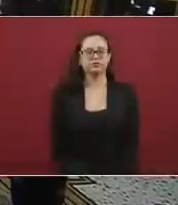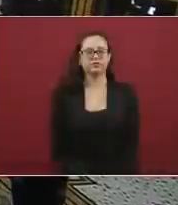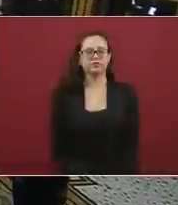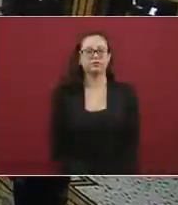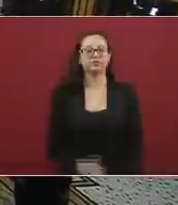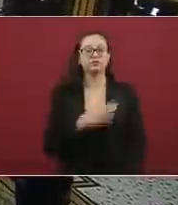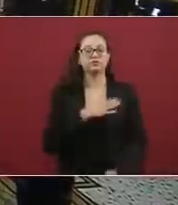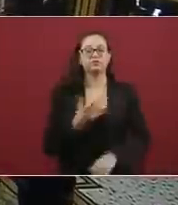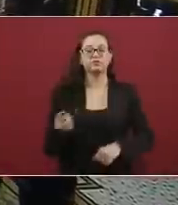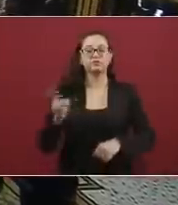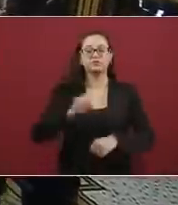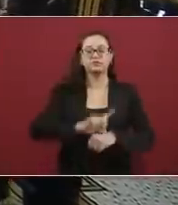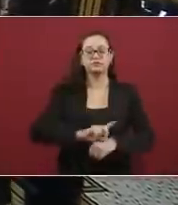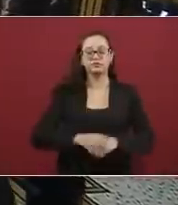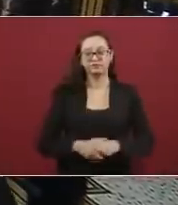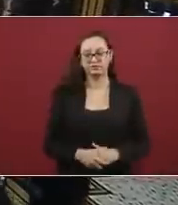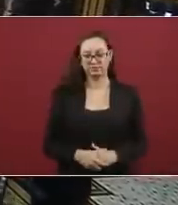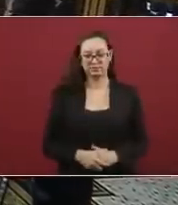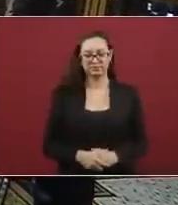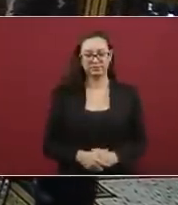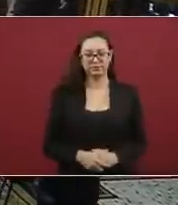Buenos días. Buenos días.